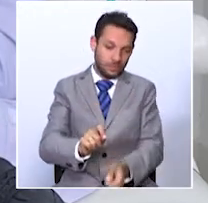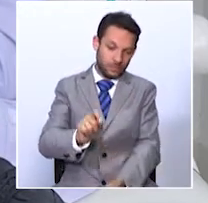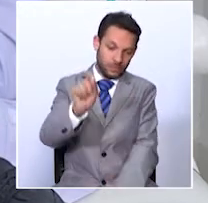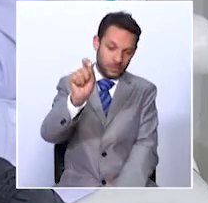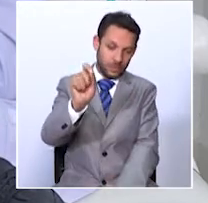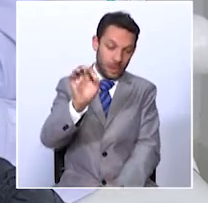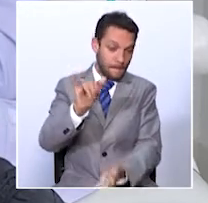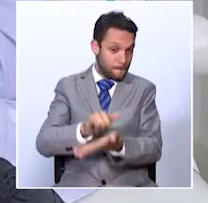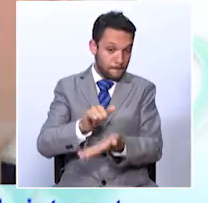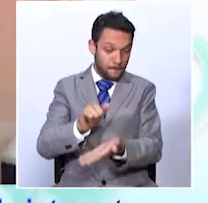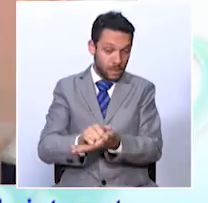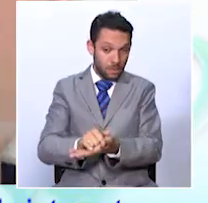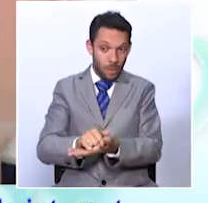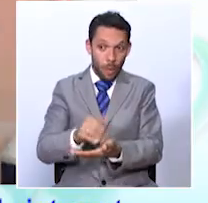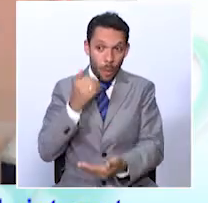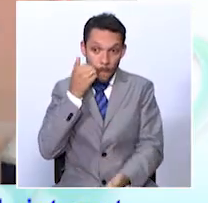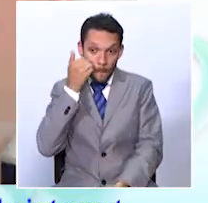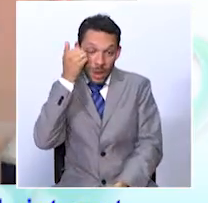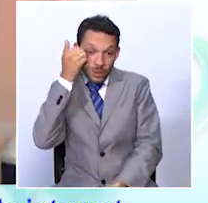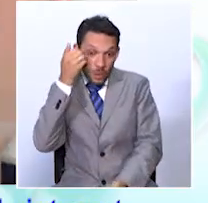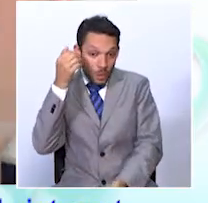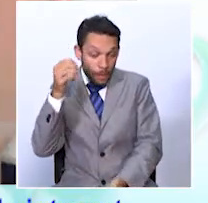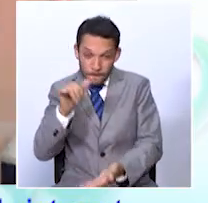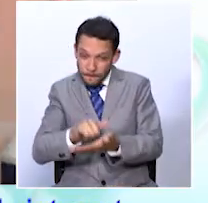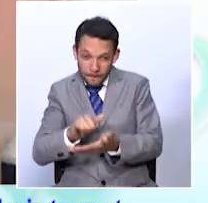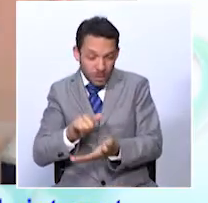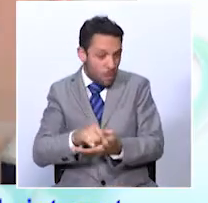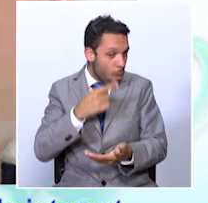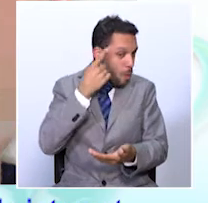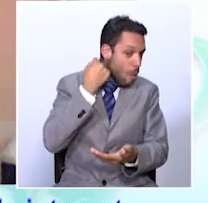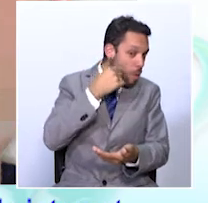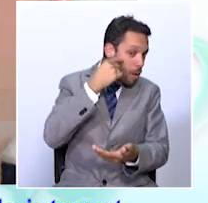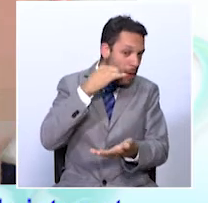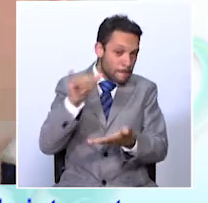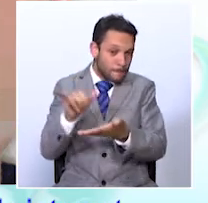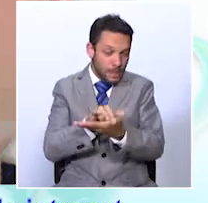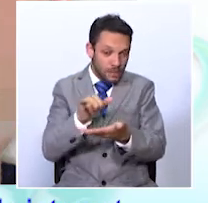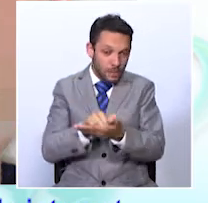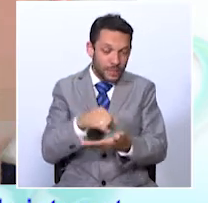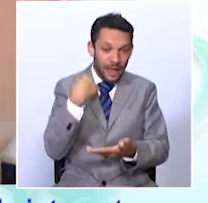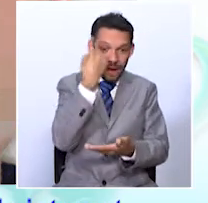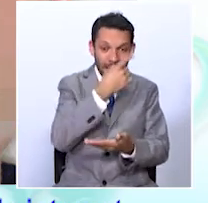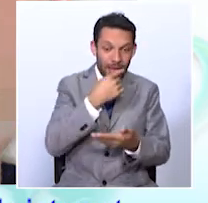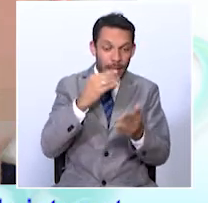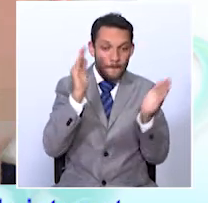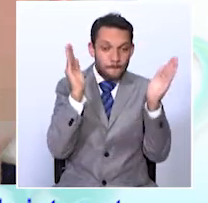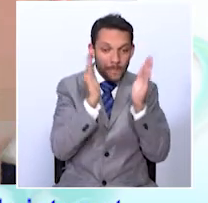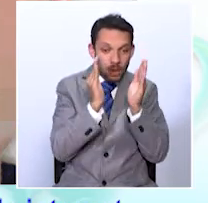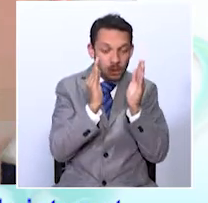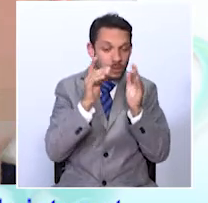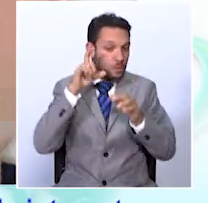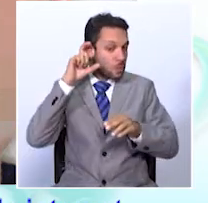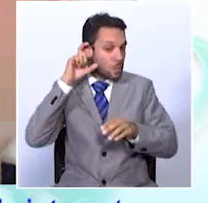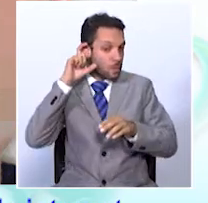adulto, el tamaño. Entonces un niño de 6 años, si tiene carita pequeña y unas orejas así de grandes,